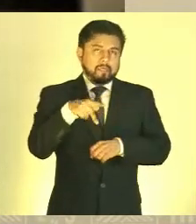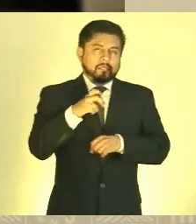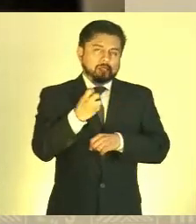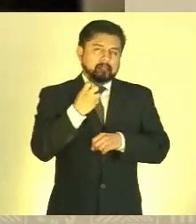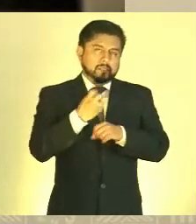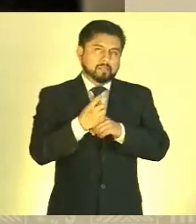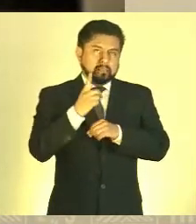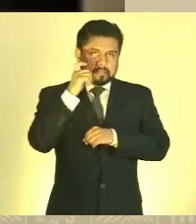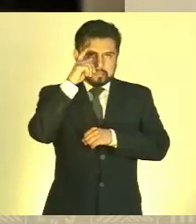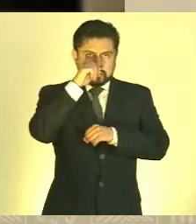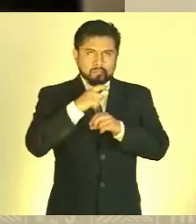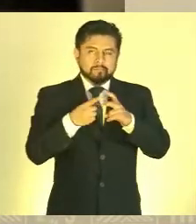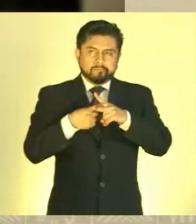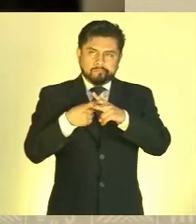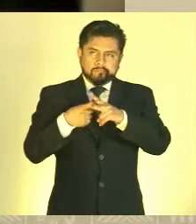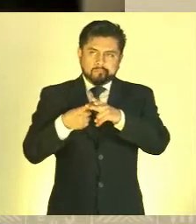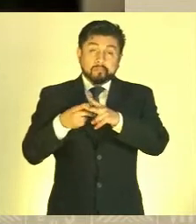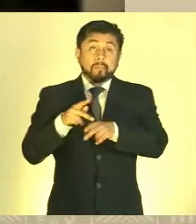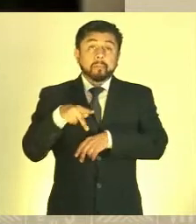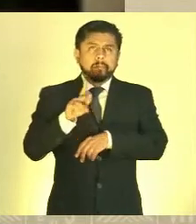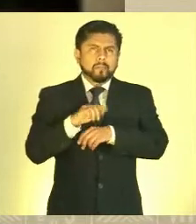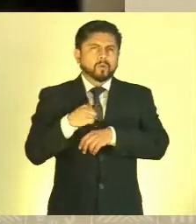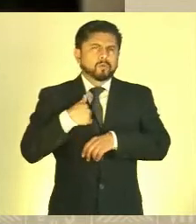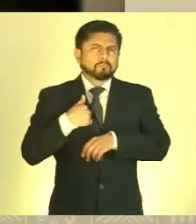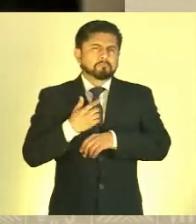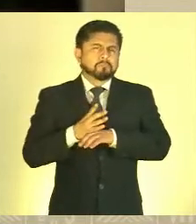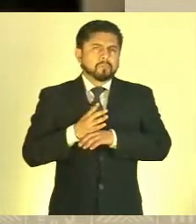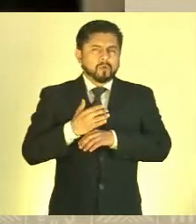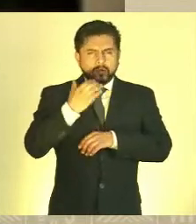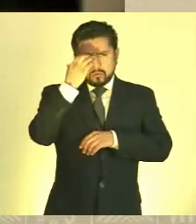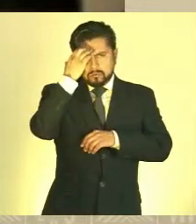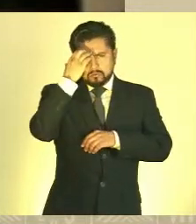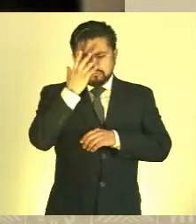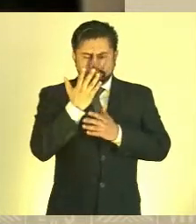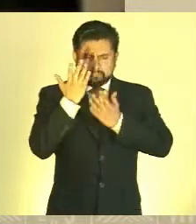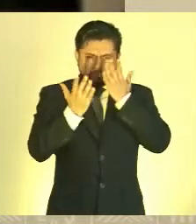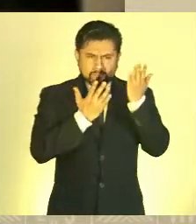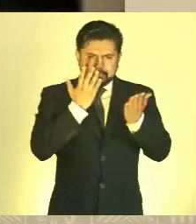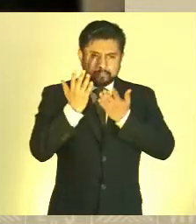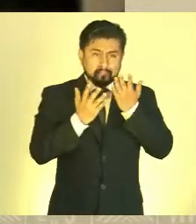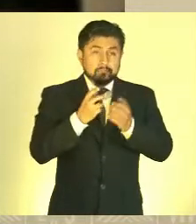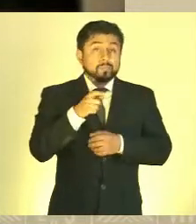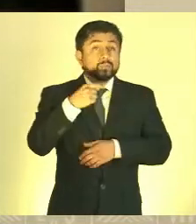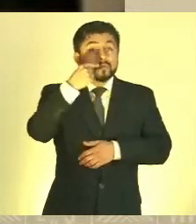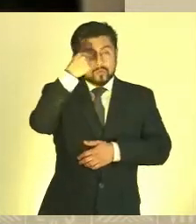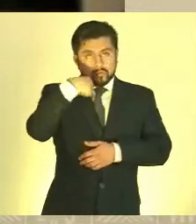matemática superior, que yo no poseo, pero yo creo que los conceptos se pueden